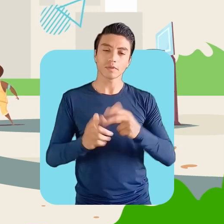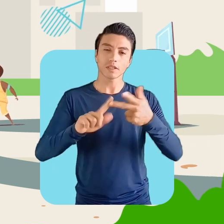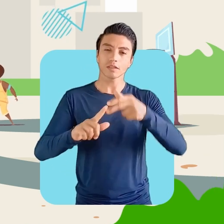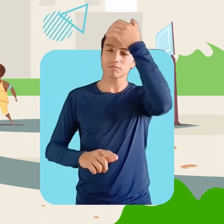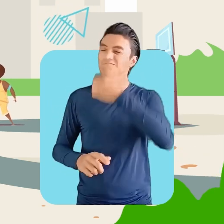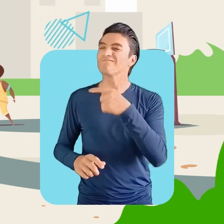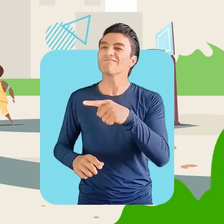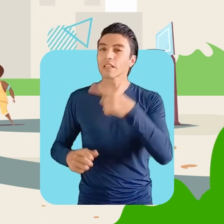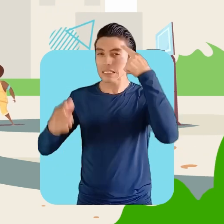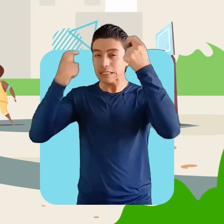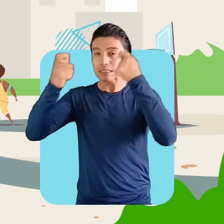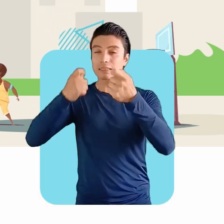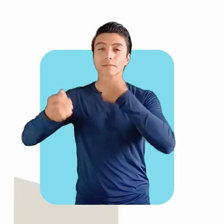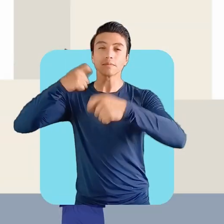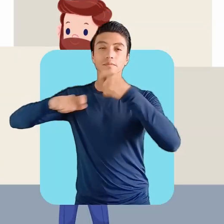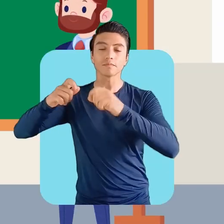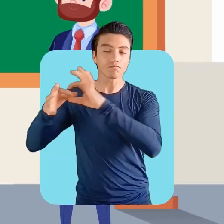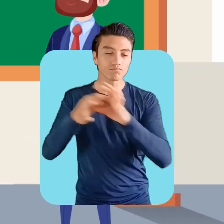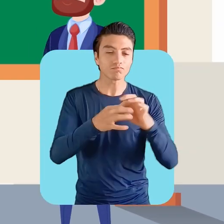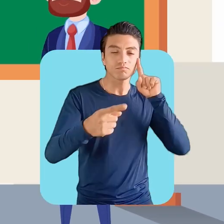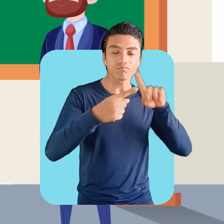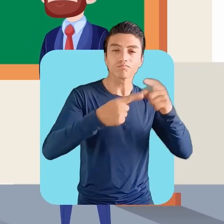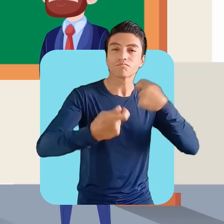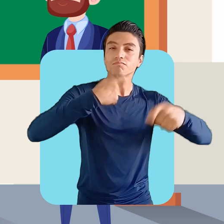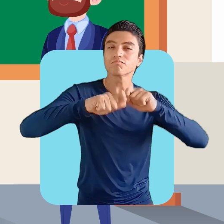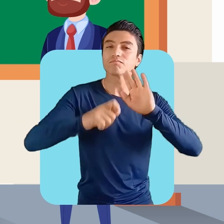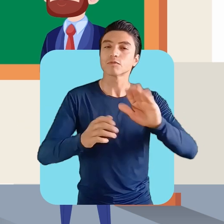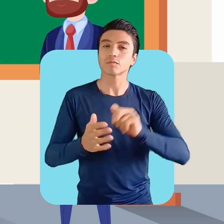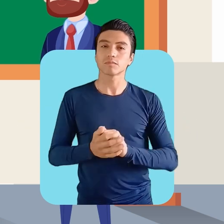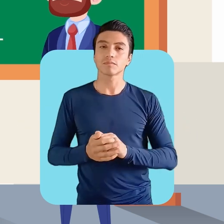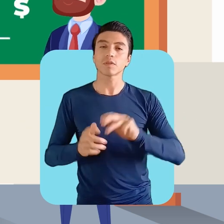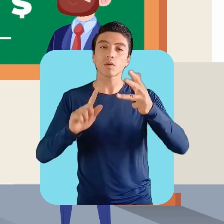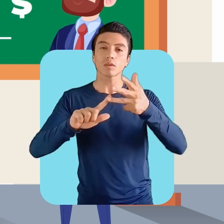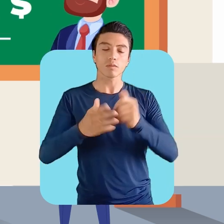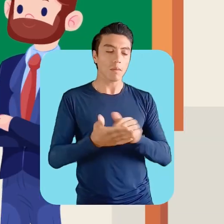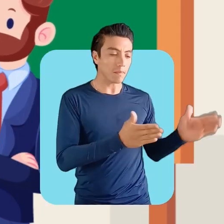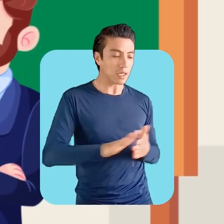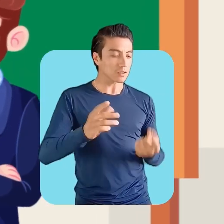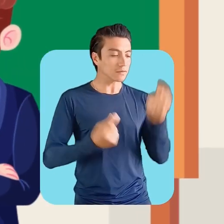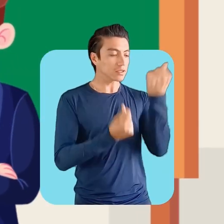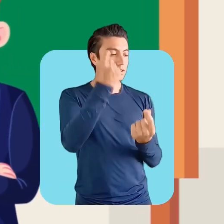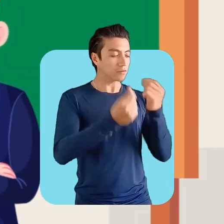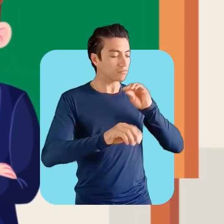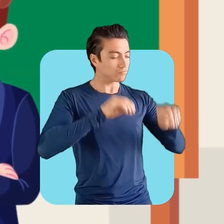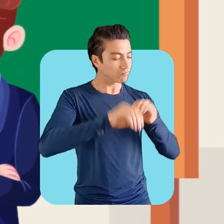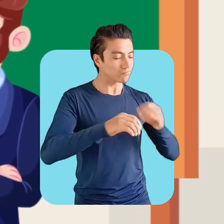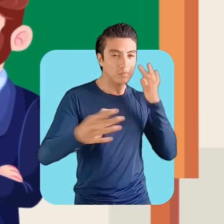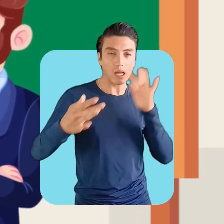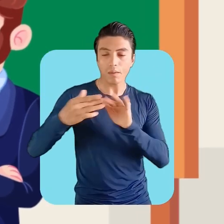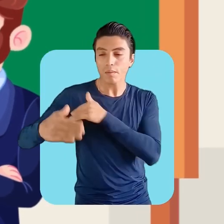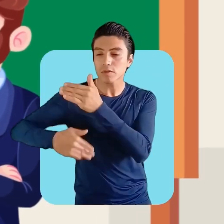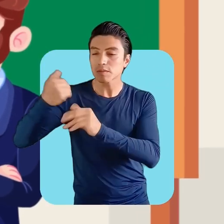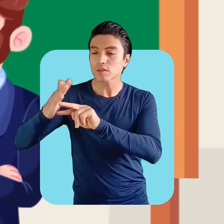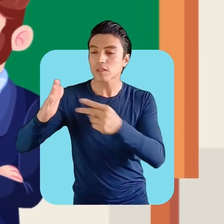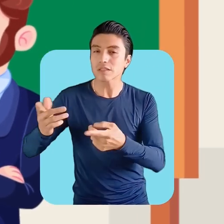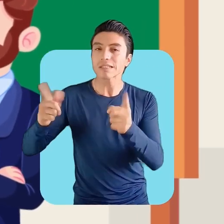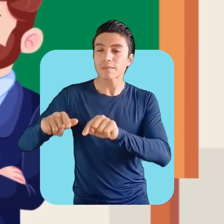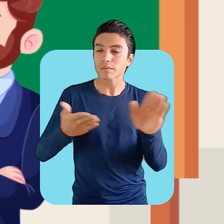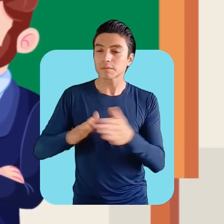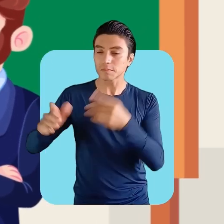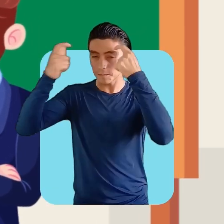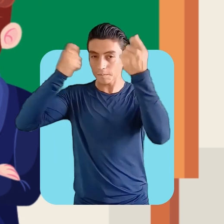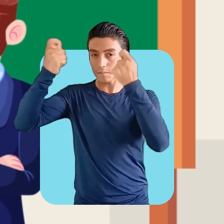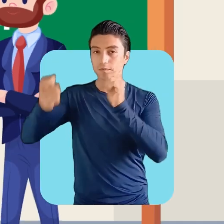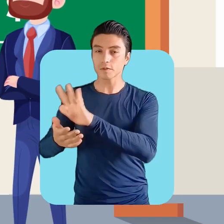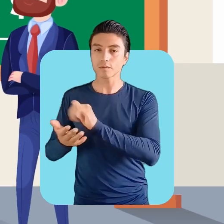actividad física y recreación. Formular y ejecutar proyectos deportivos, coordinando actividades y recursos de acuerdo